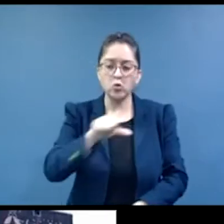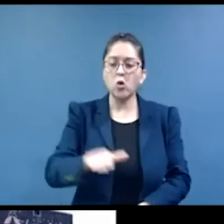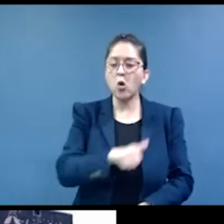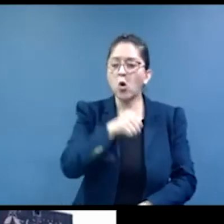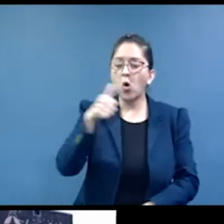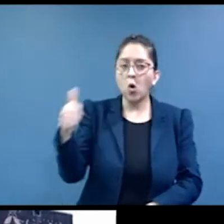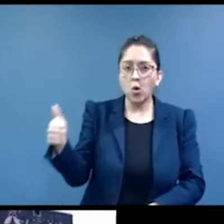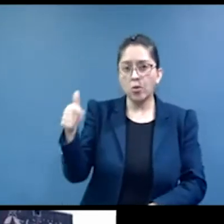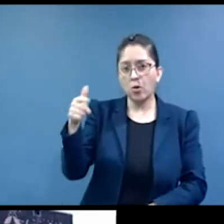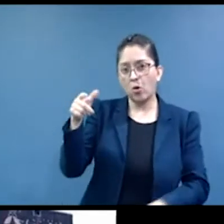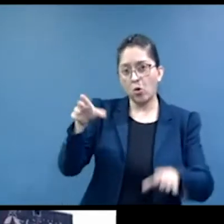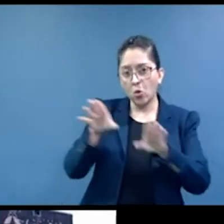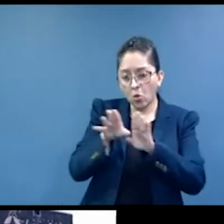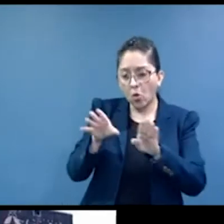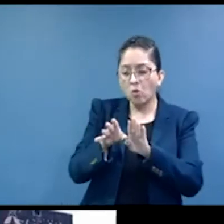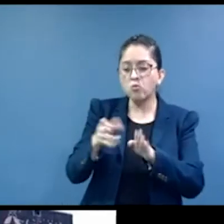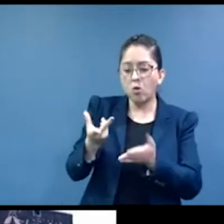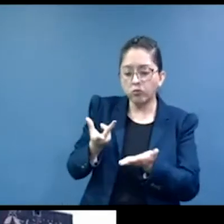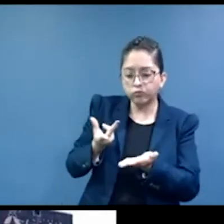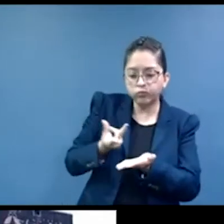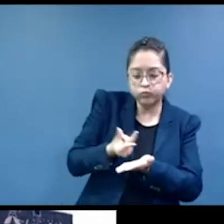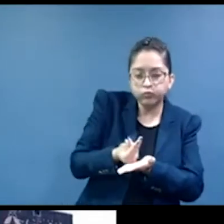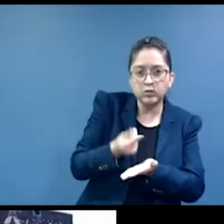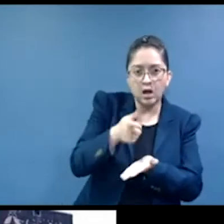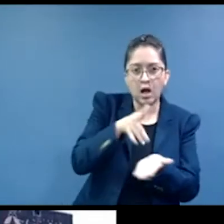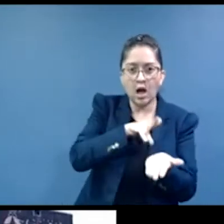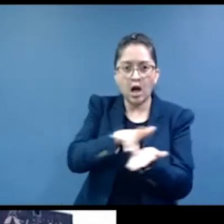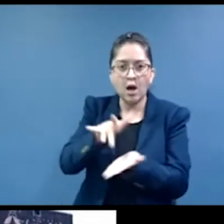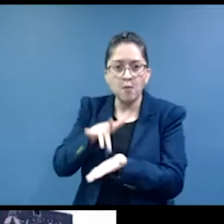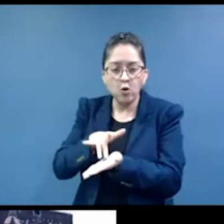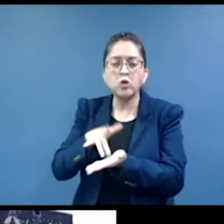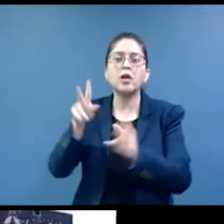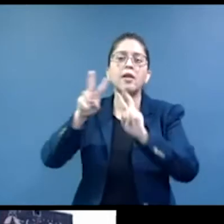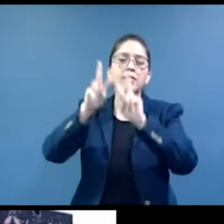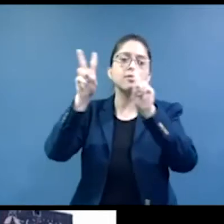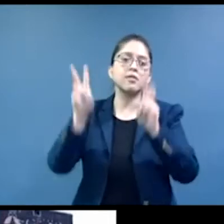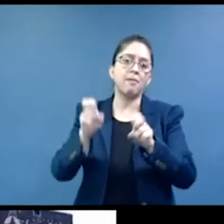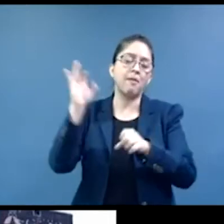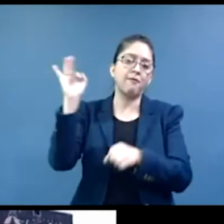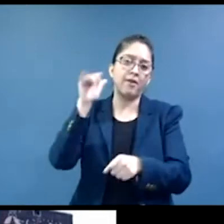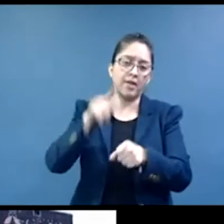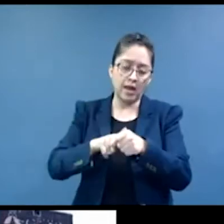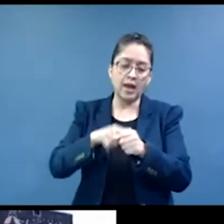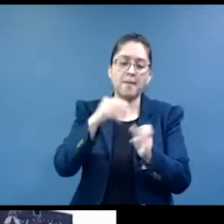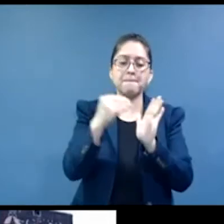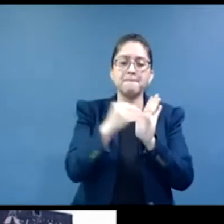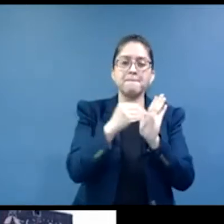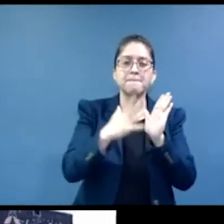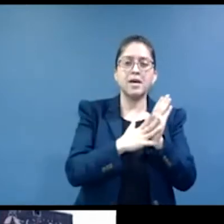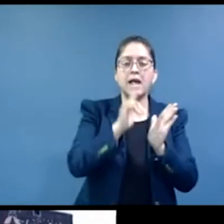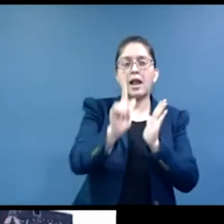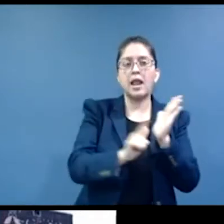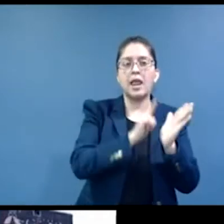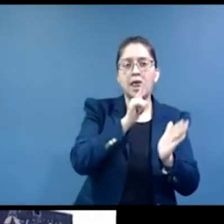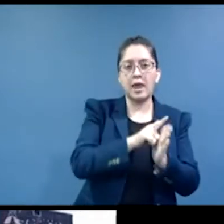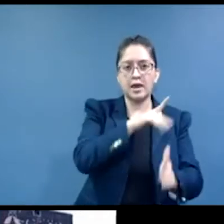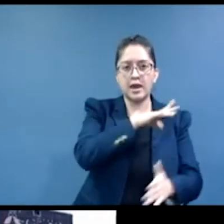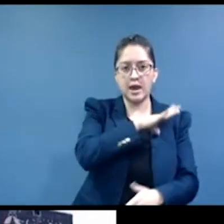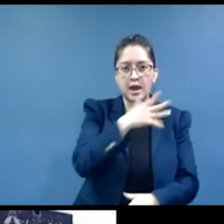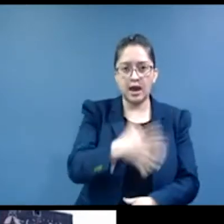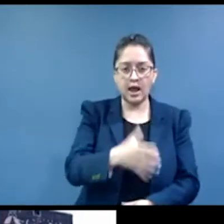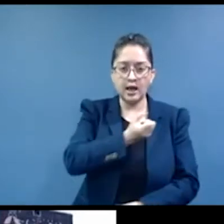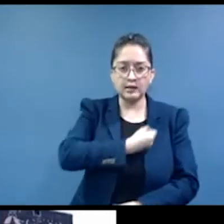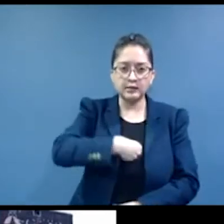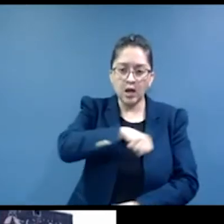relacionados en materia de reproducción asistida es competencia federal y correspondería a la Ley General de Salud establecer las bases para esta